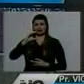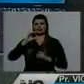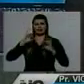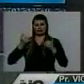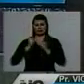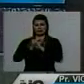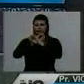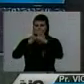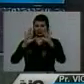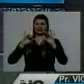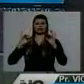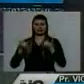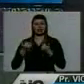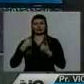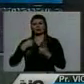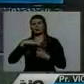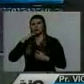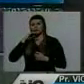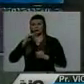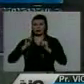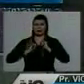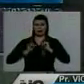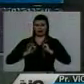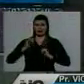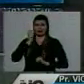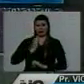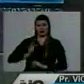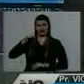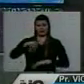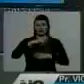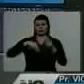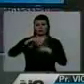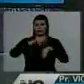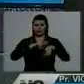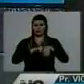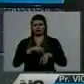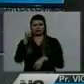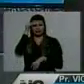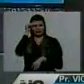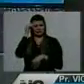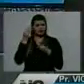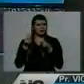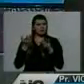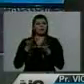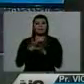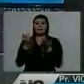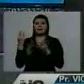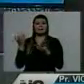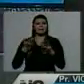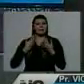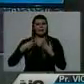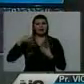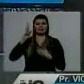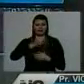Está claro que hay muchas expectativas de parte de la sociedad paraguaya. Esto significa que la mayoría de nosotros estamos